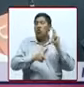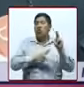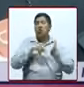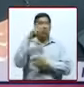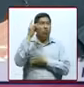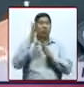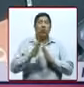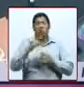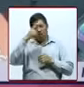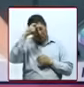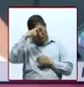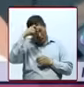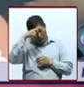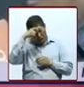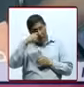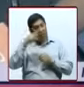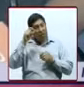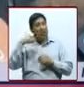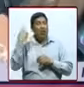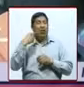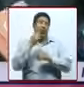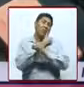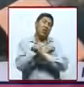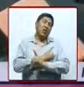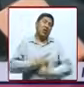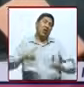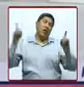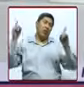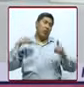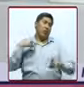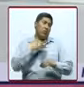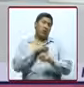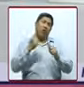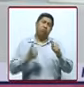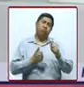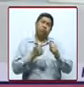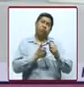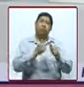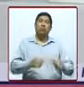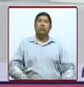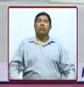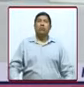siempre hará respetar la democracia que siempre nosotros hemos estado detrás de ello.